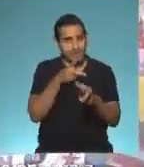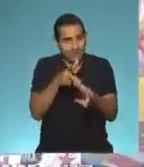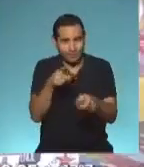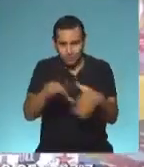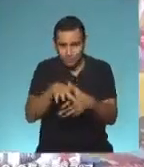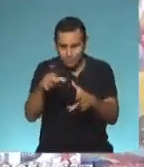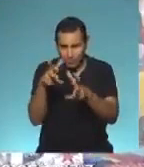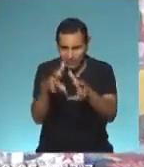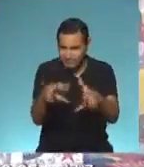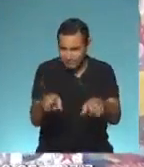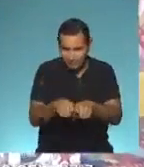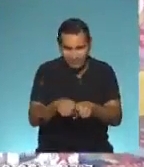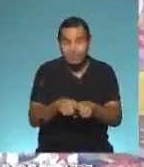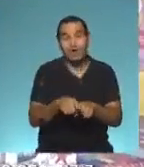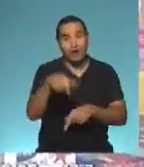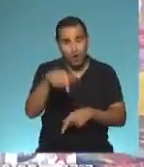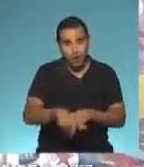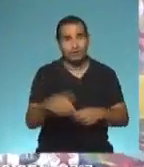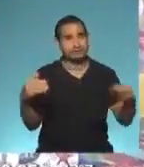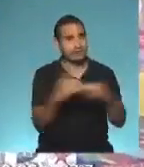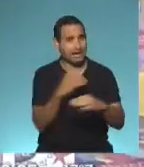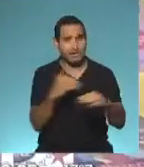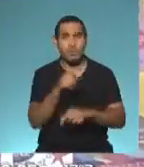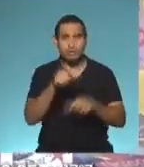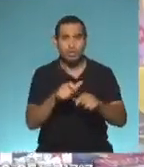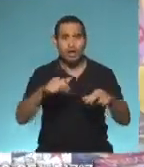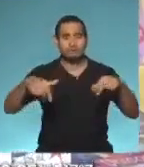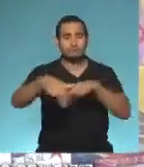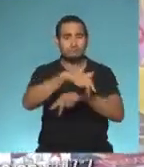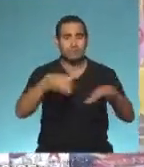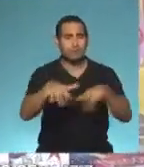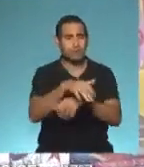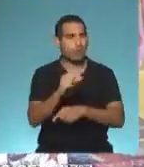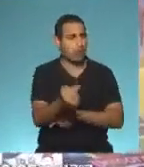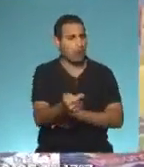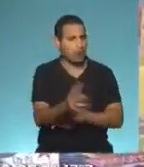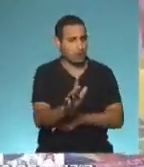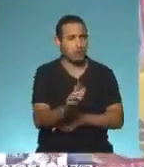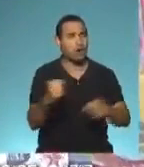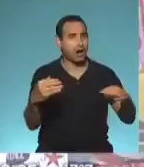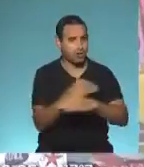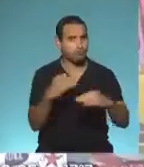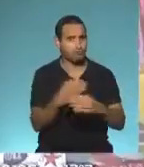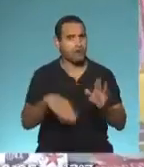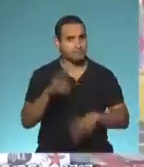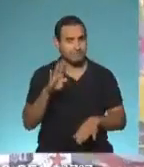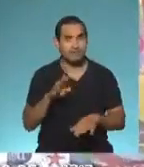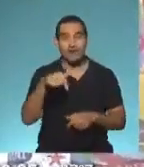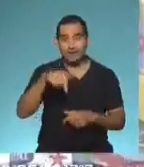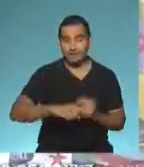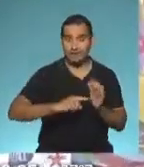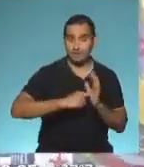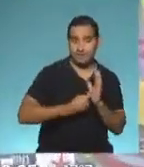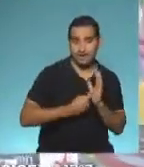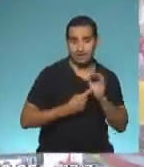vos decías hoy hay muchísimo tráfico poca gente caminando por las calles estamos nosotros acá tanto capital